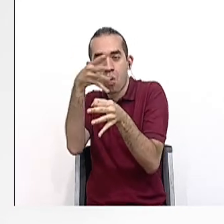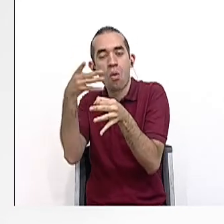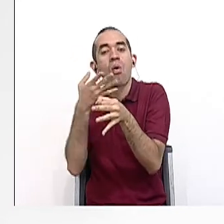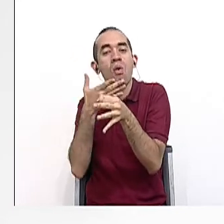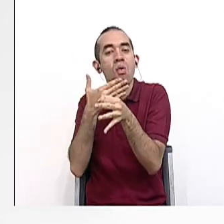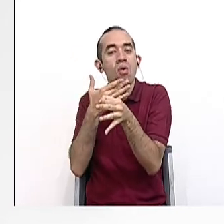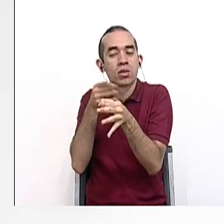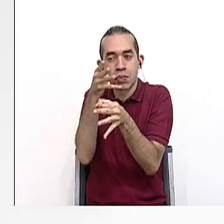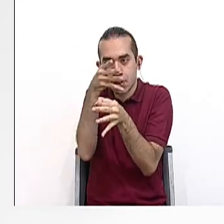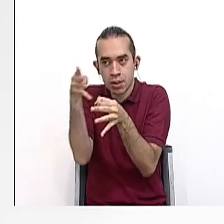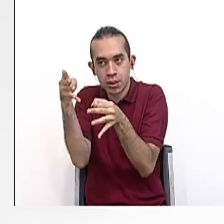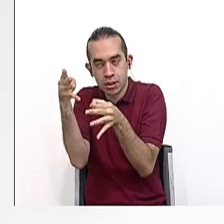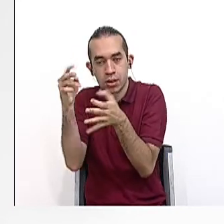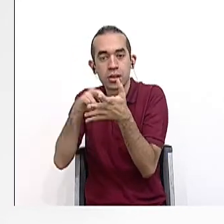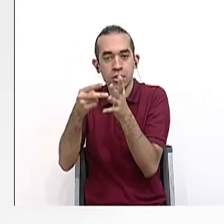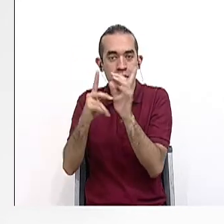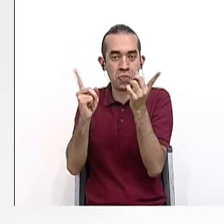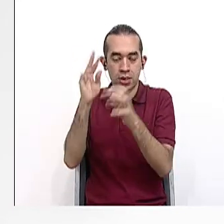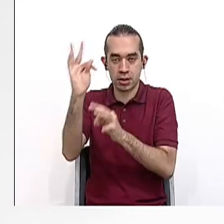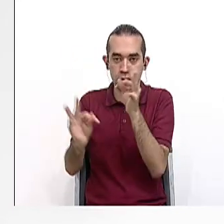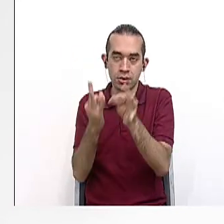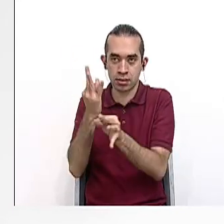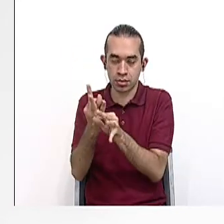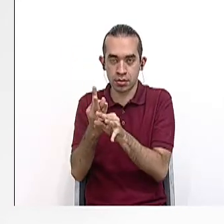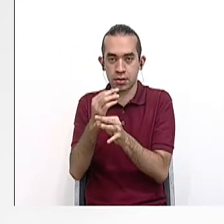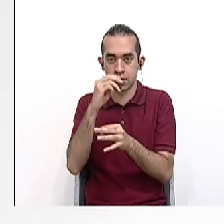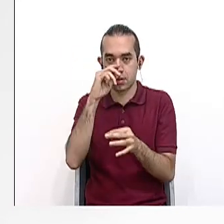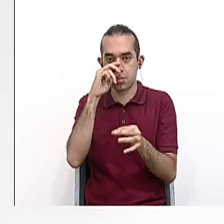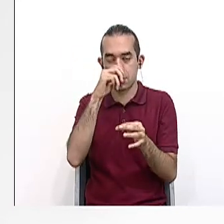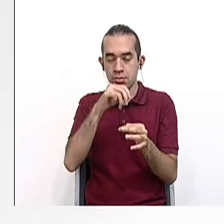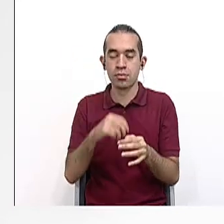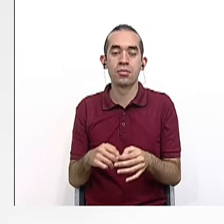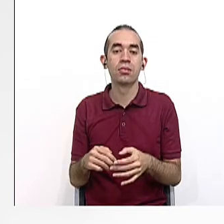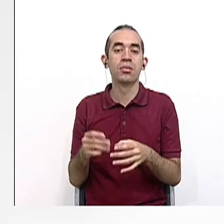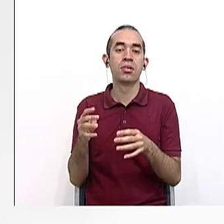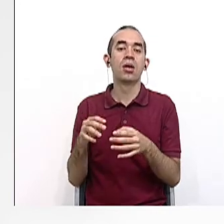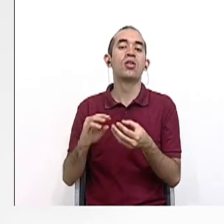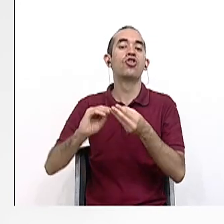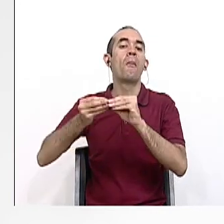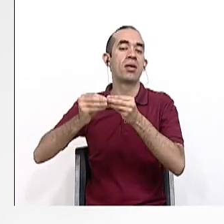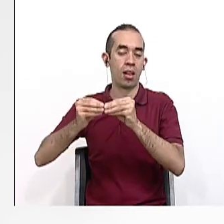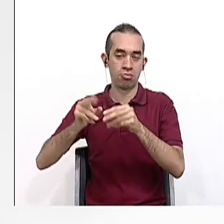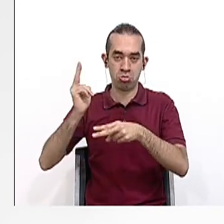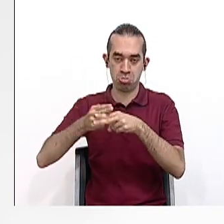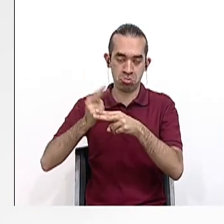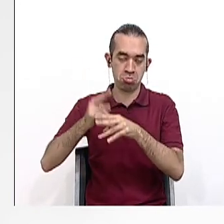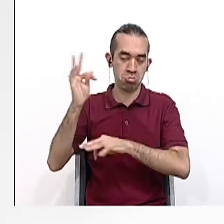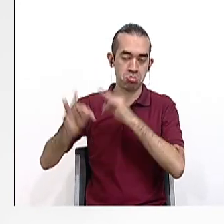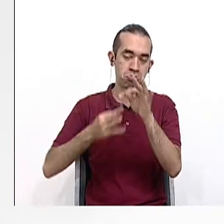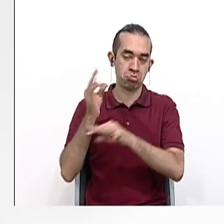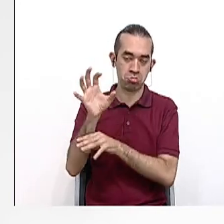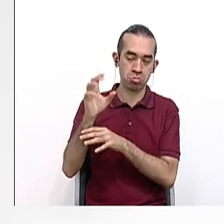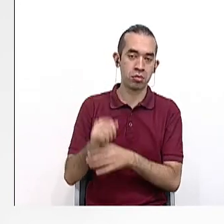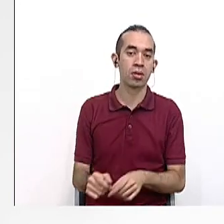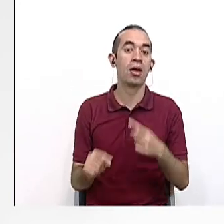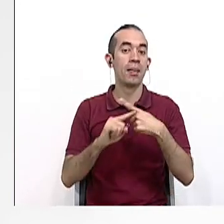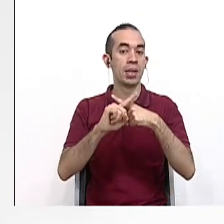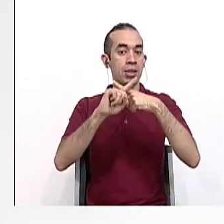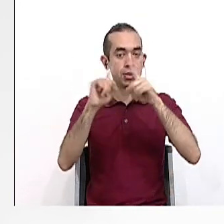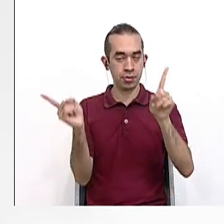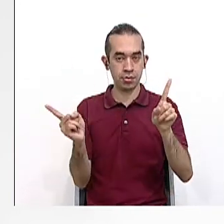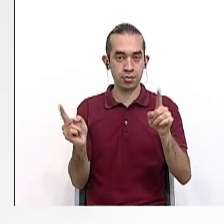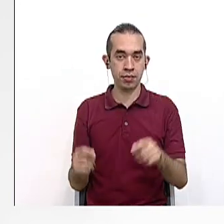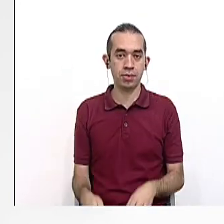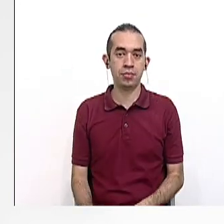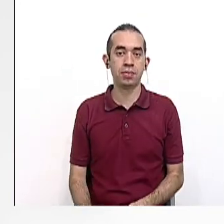cuál es la resistencia a utilizar. Resistencia nominal se llama eso. Sin embargo, vamos a medir